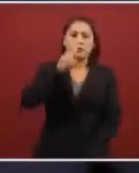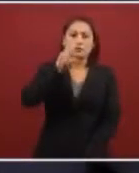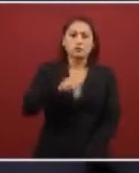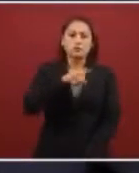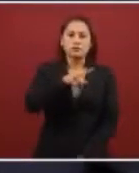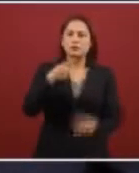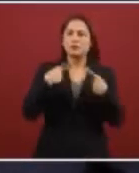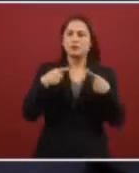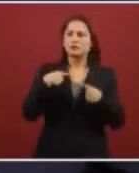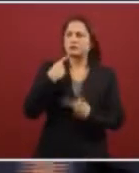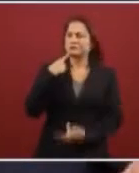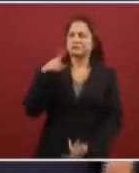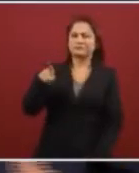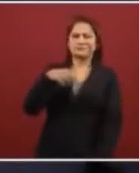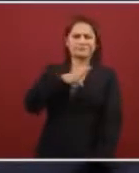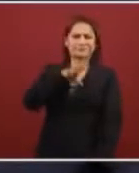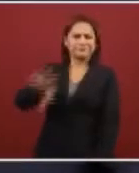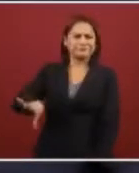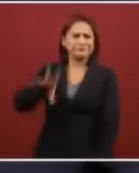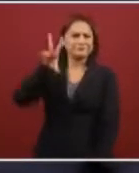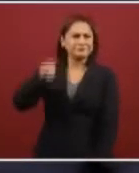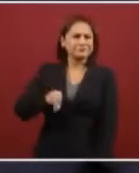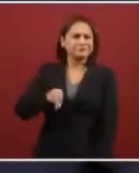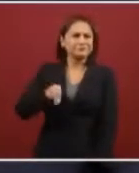tolerated. La corrupción.